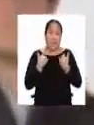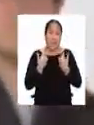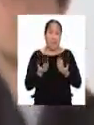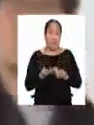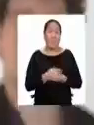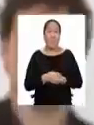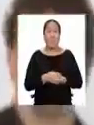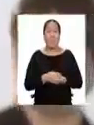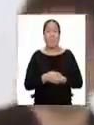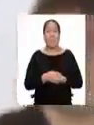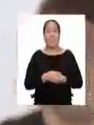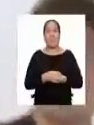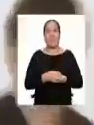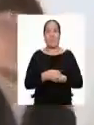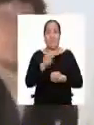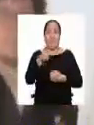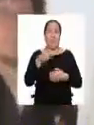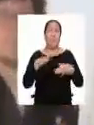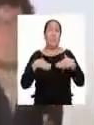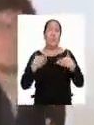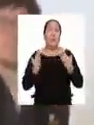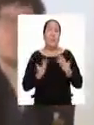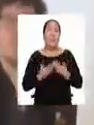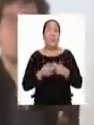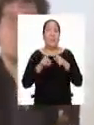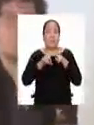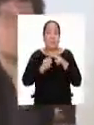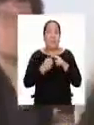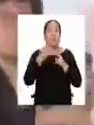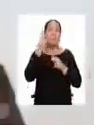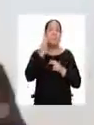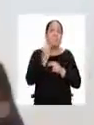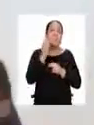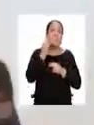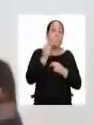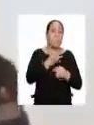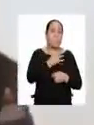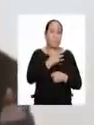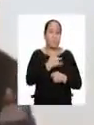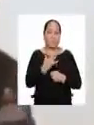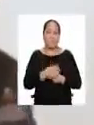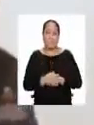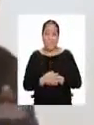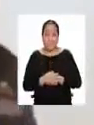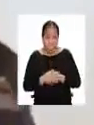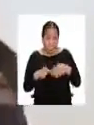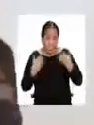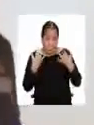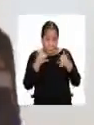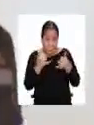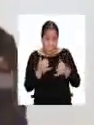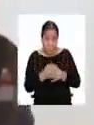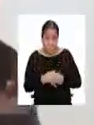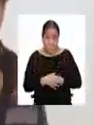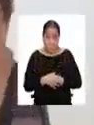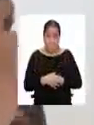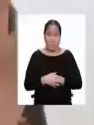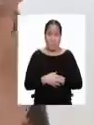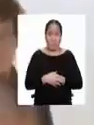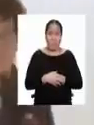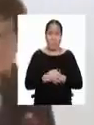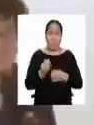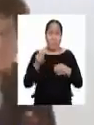Claro, que son los VR Box, para poder empezar a experimentarlos. Bueno, ¿qué te parece si jugamos algo nuevo? Ya, perfecto, dale.